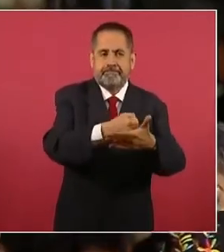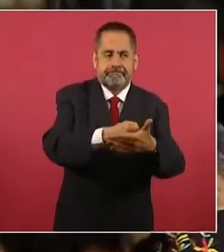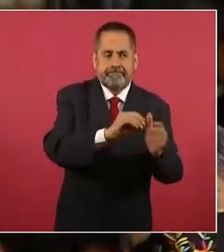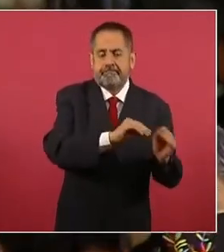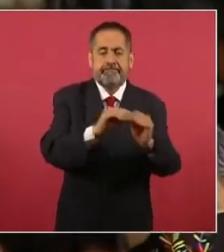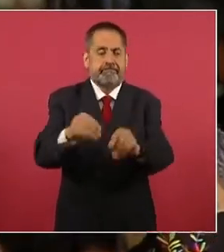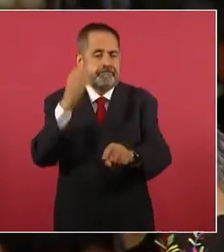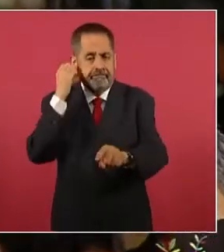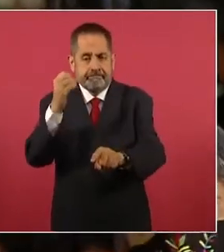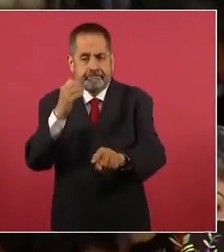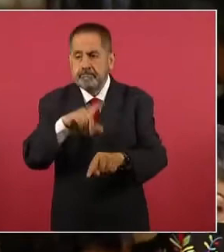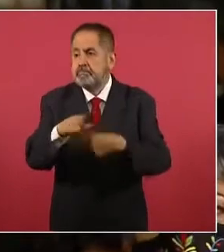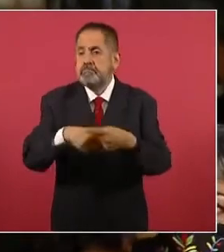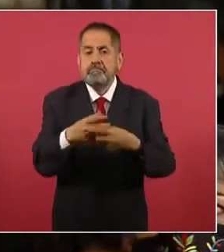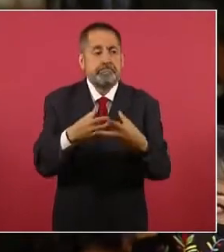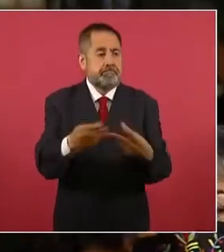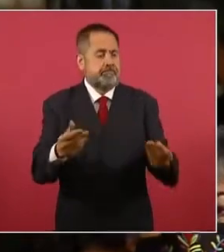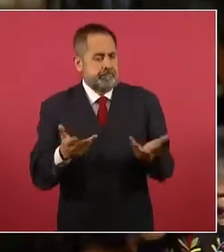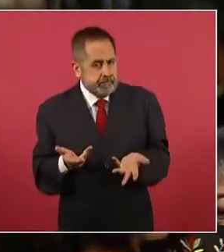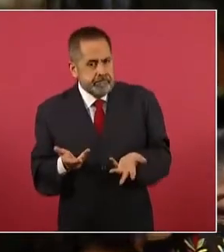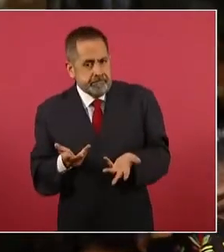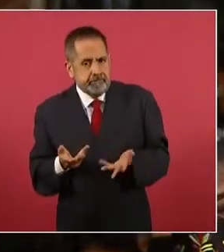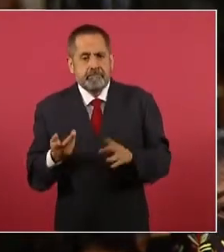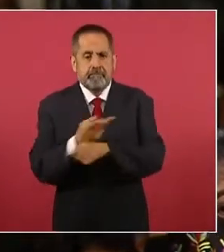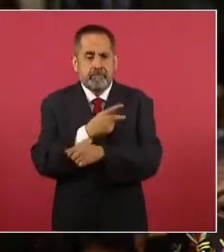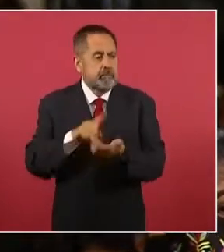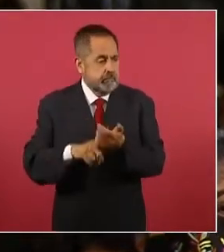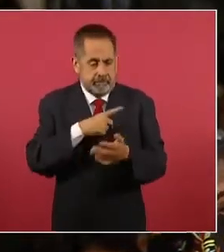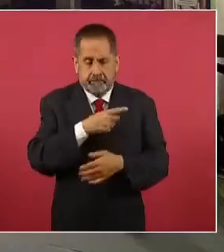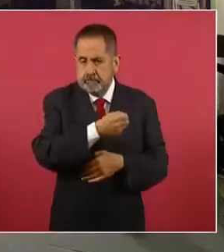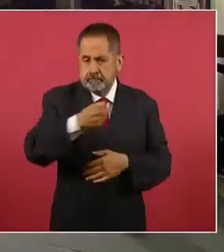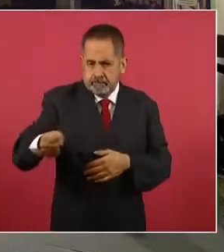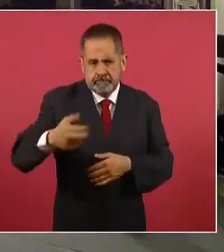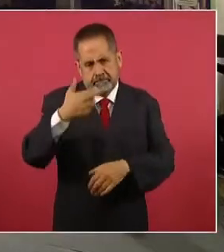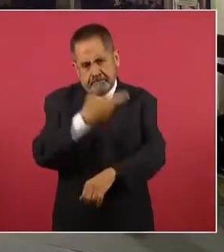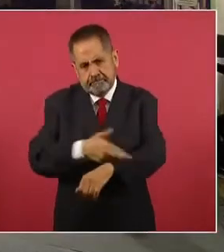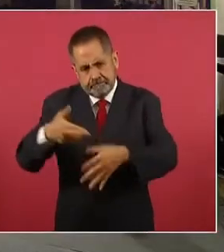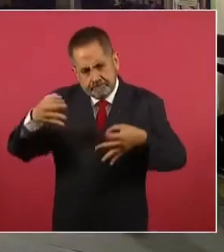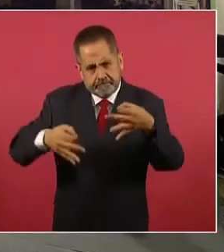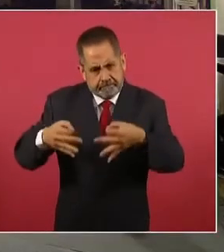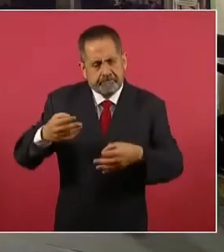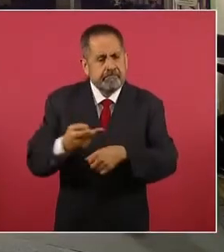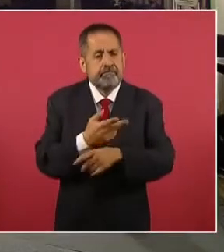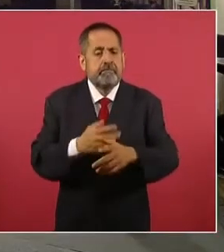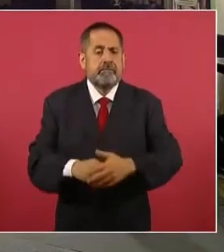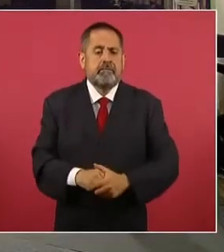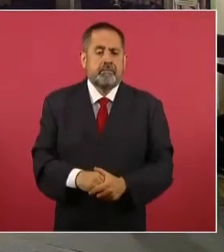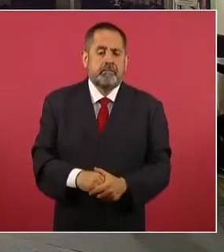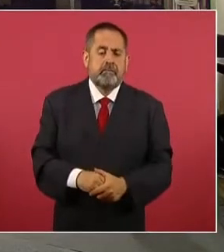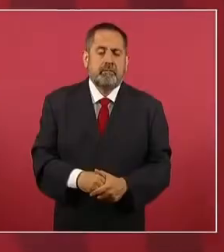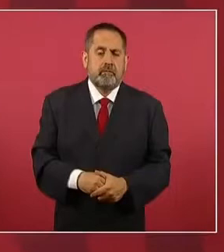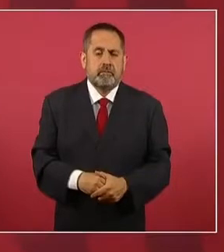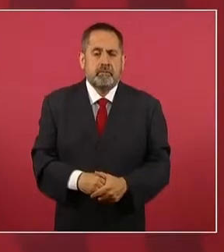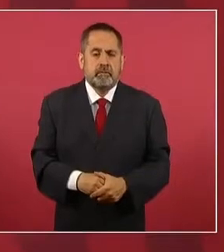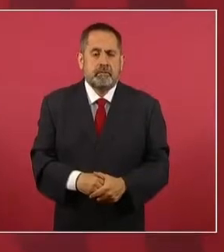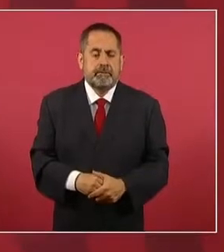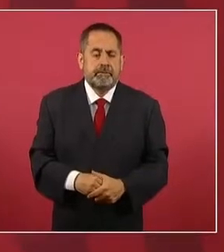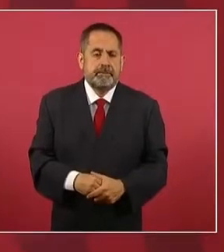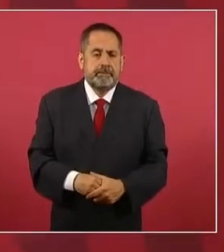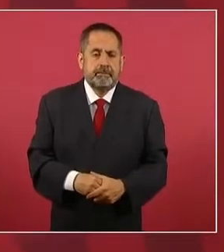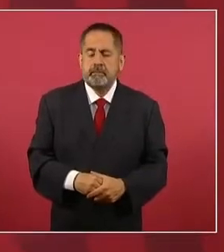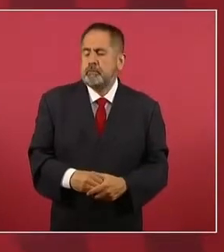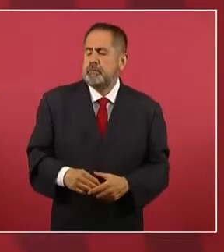cometido delitos, algunos hubieran tenido que ser presentados ante las autoridades correspondientes. Pues es lo mismo, hay que